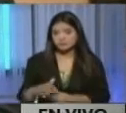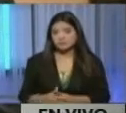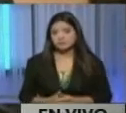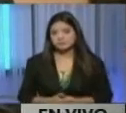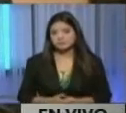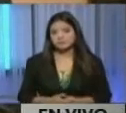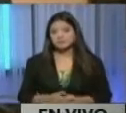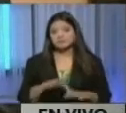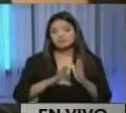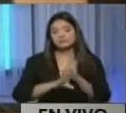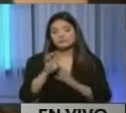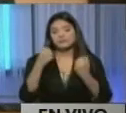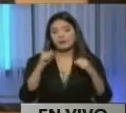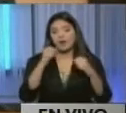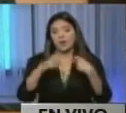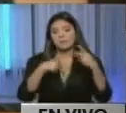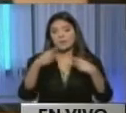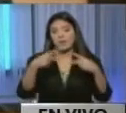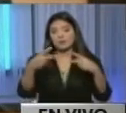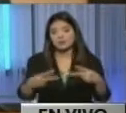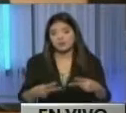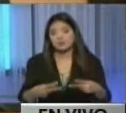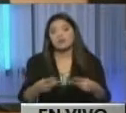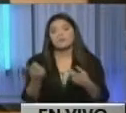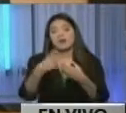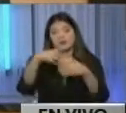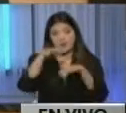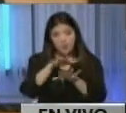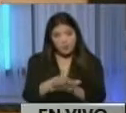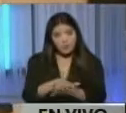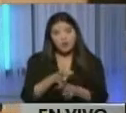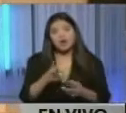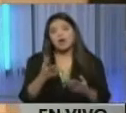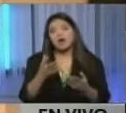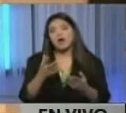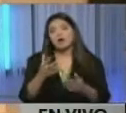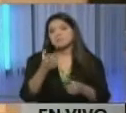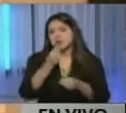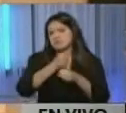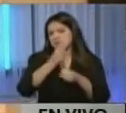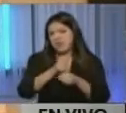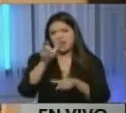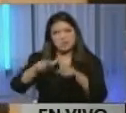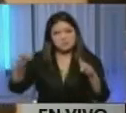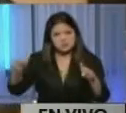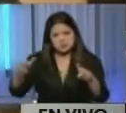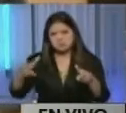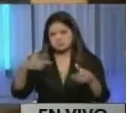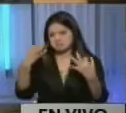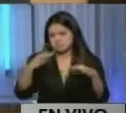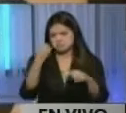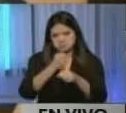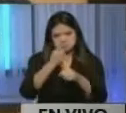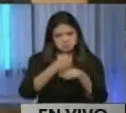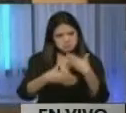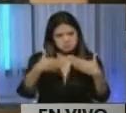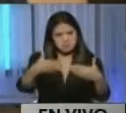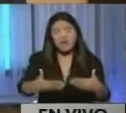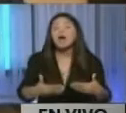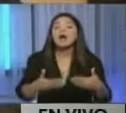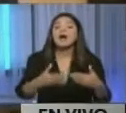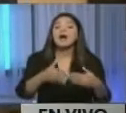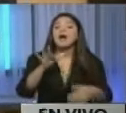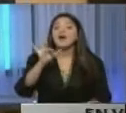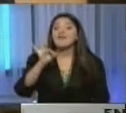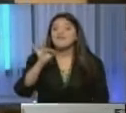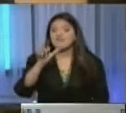En desarrollo del proceso de preparación para la reincorporación a la vida civil de sus combatientes, la FAREP, en coordinación con el Gobierno